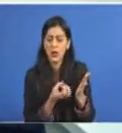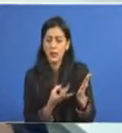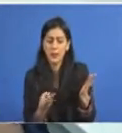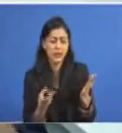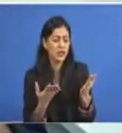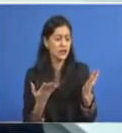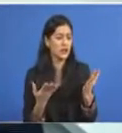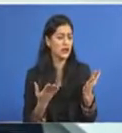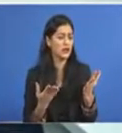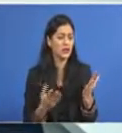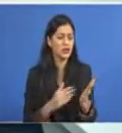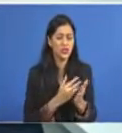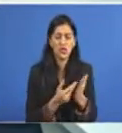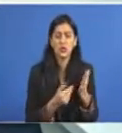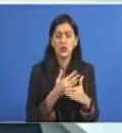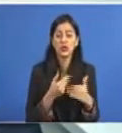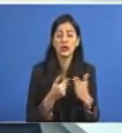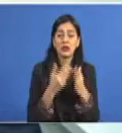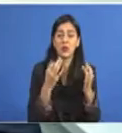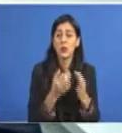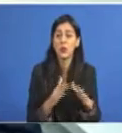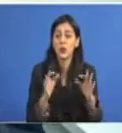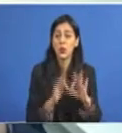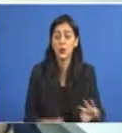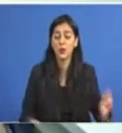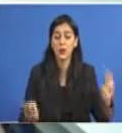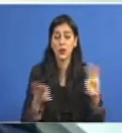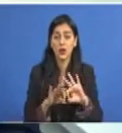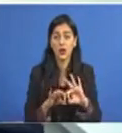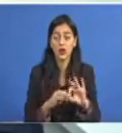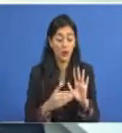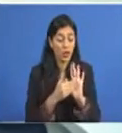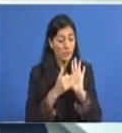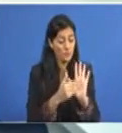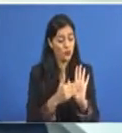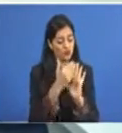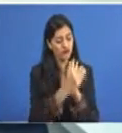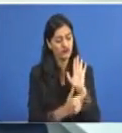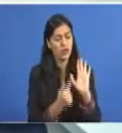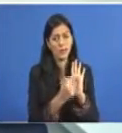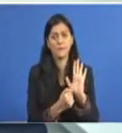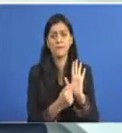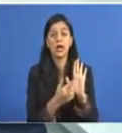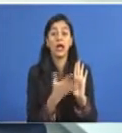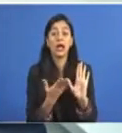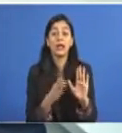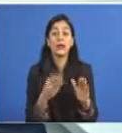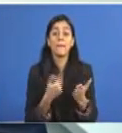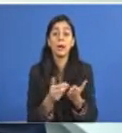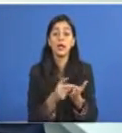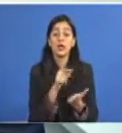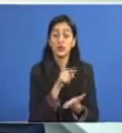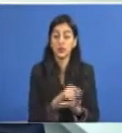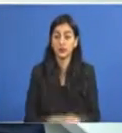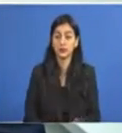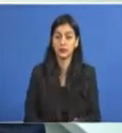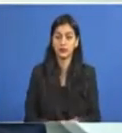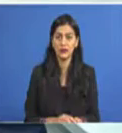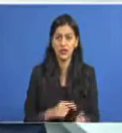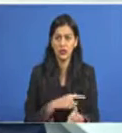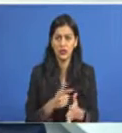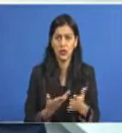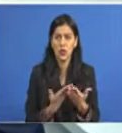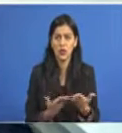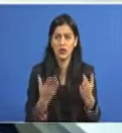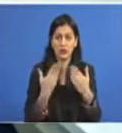las fotografías, que son muy importantes, que puedan demostrar el producto que usted está vendiendo. Estos son tips que realmente